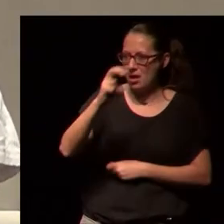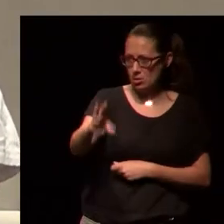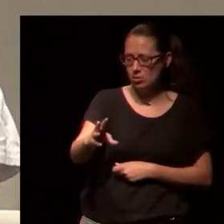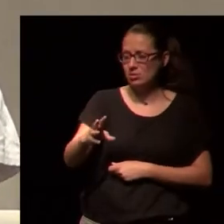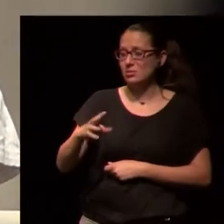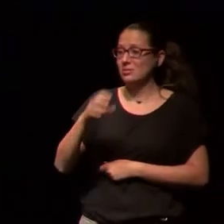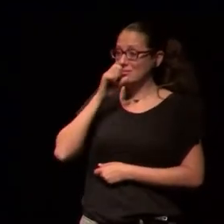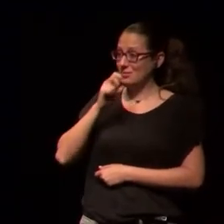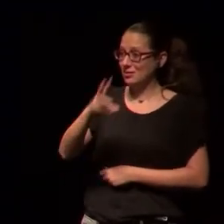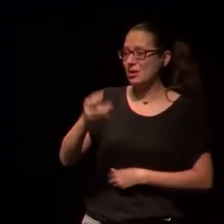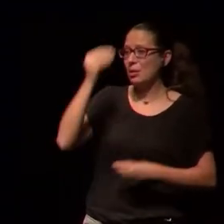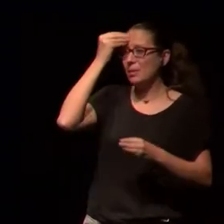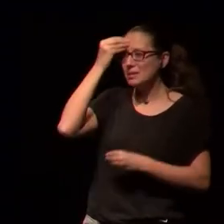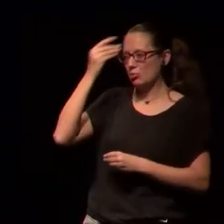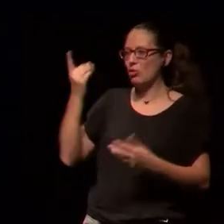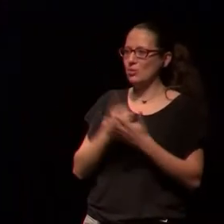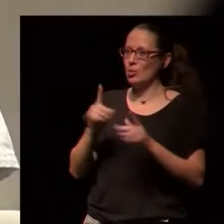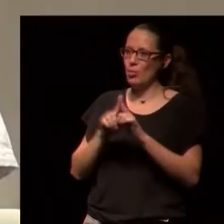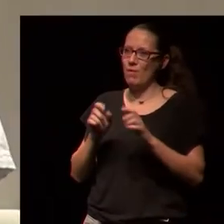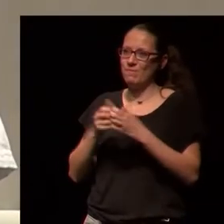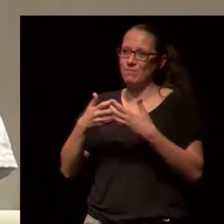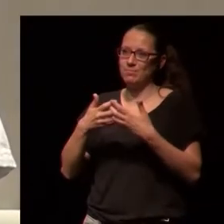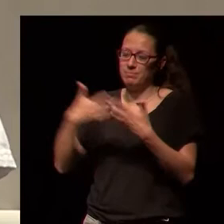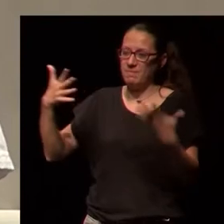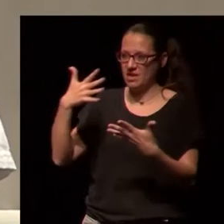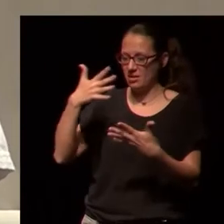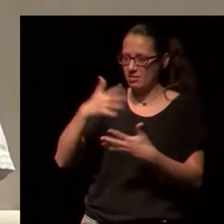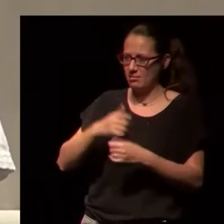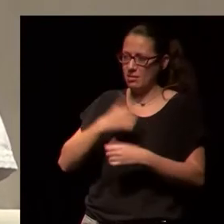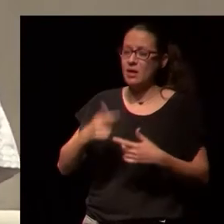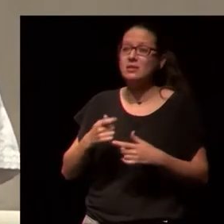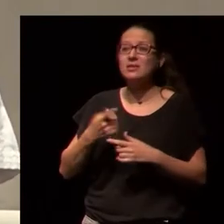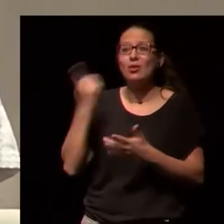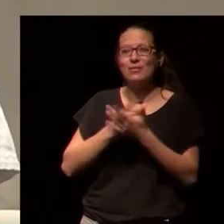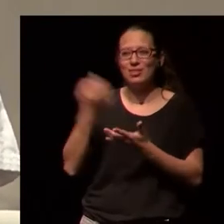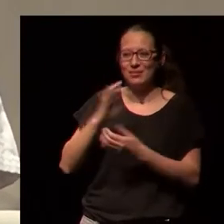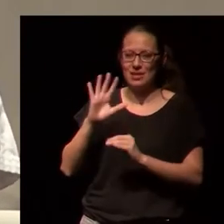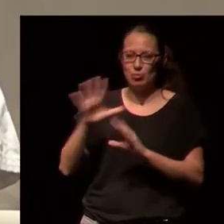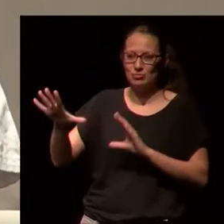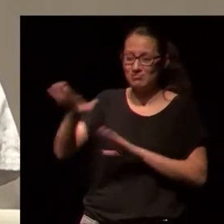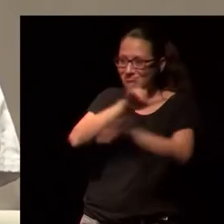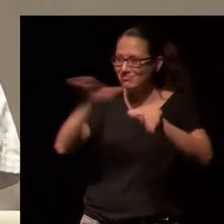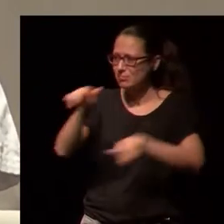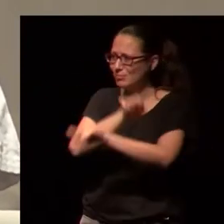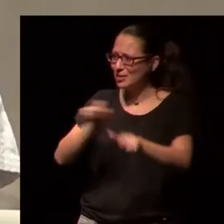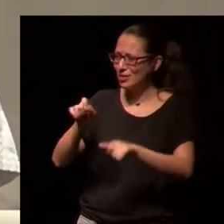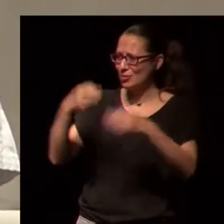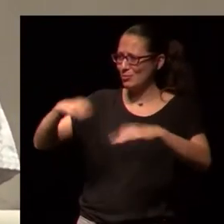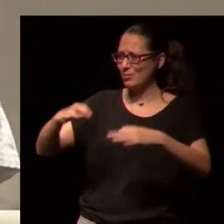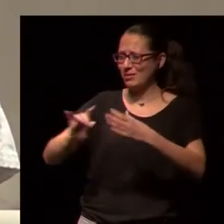Pensando en Big Heart, de nuevo, deberíamos de involucrar a quienes normalmente quedan excluidos